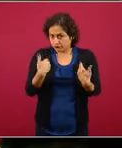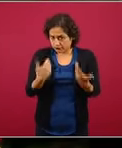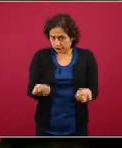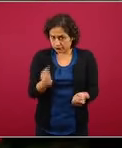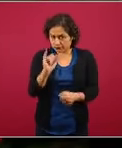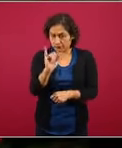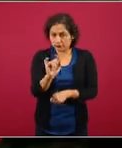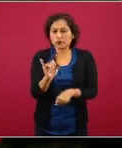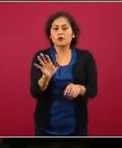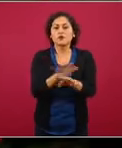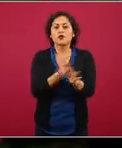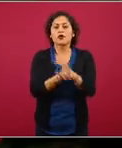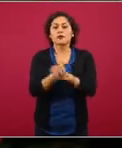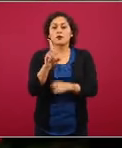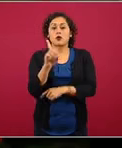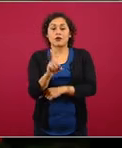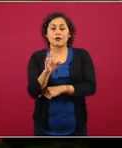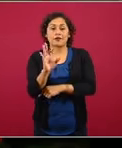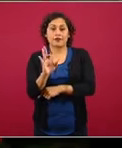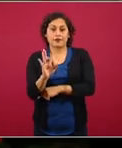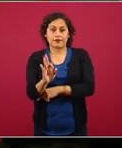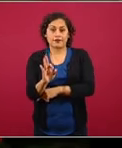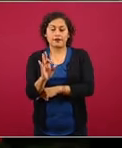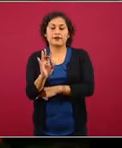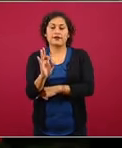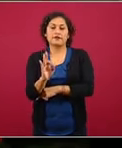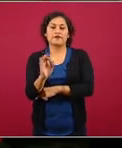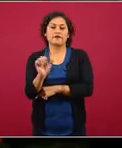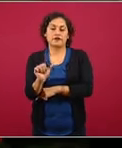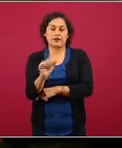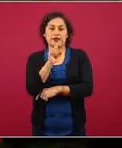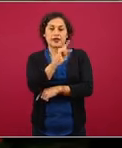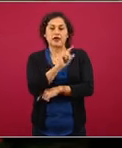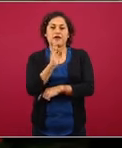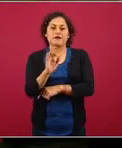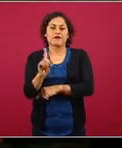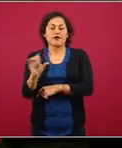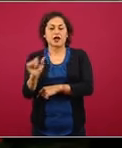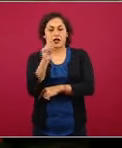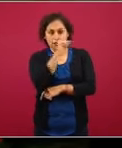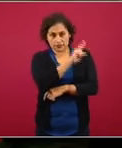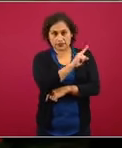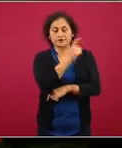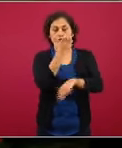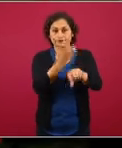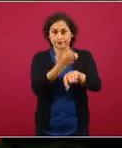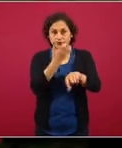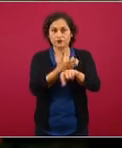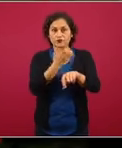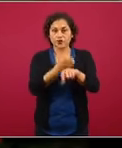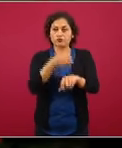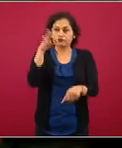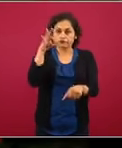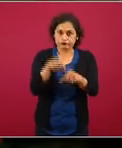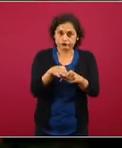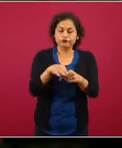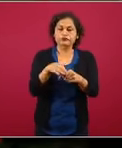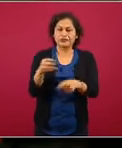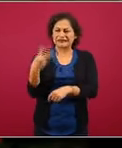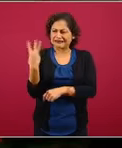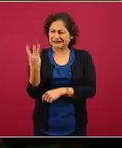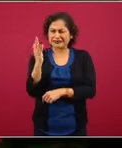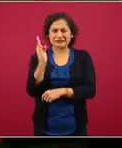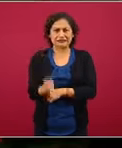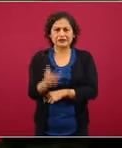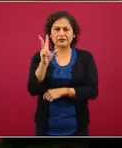la FDA tuvo, según recuerdo, 7 votos a favor y 4 en contra. Entonces, estos votos en contra, ¿qué significan, no?